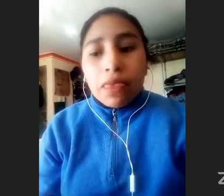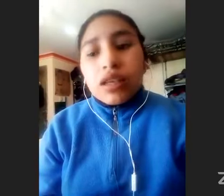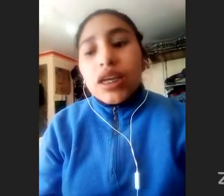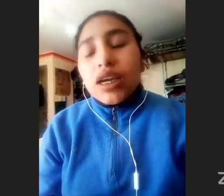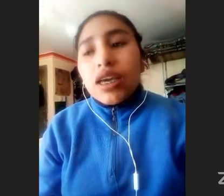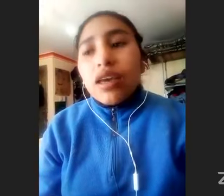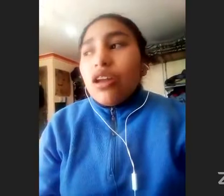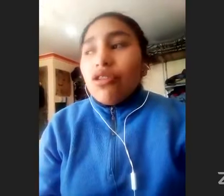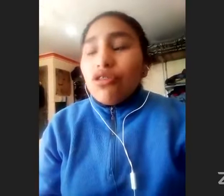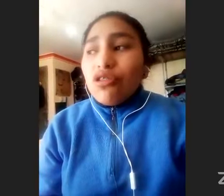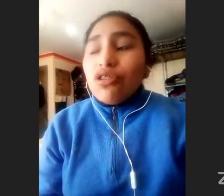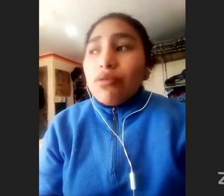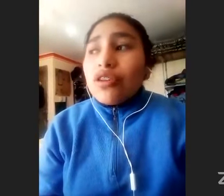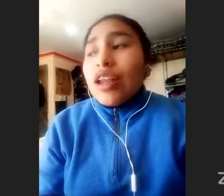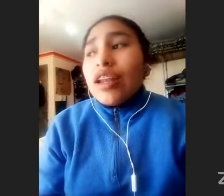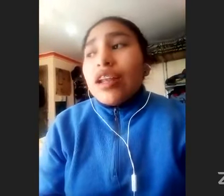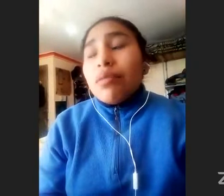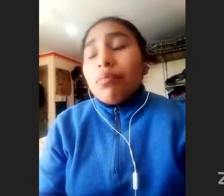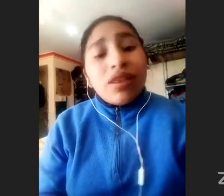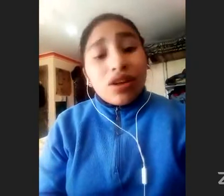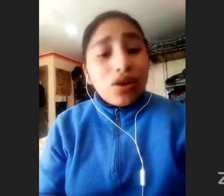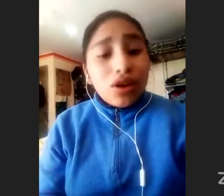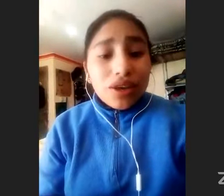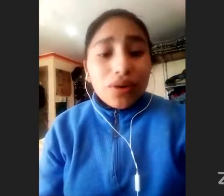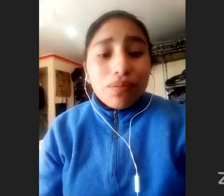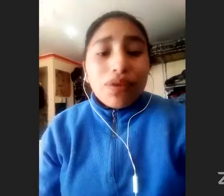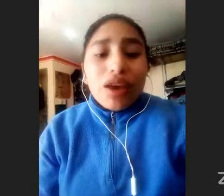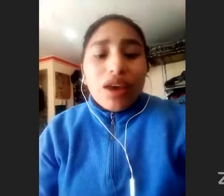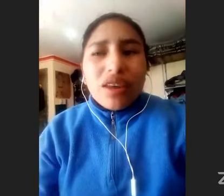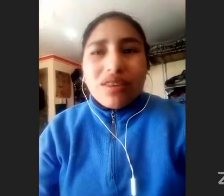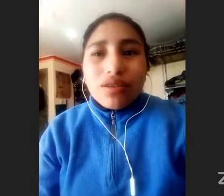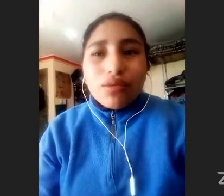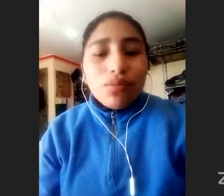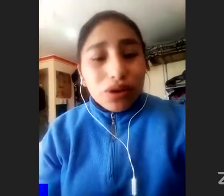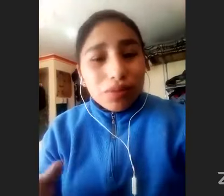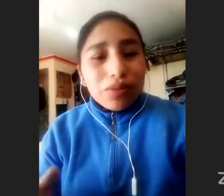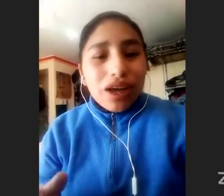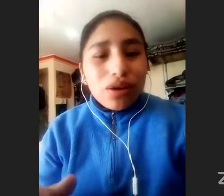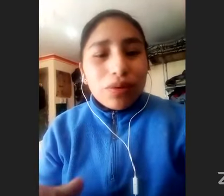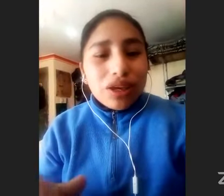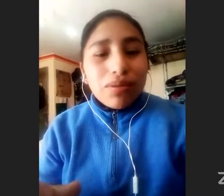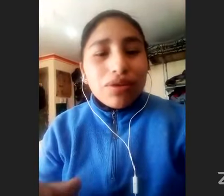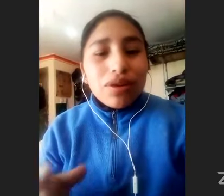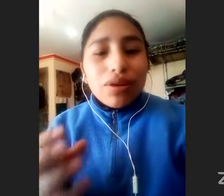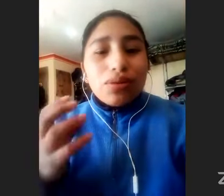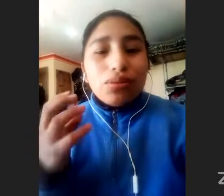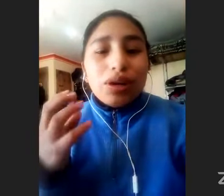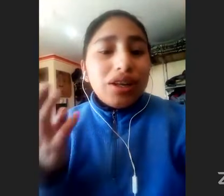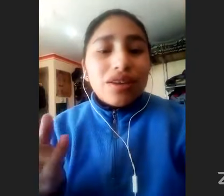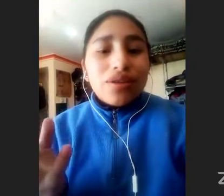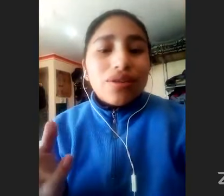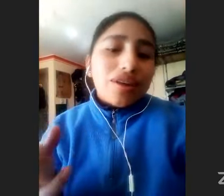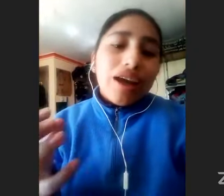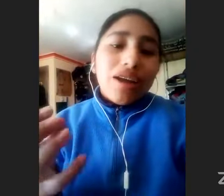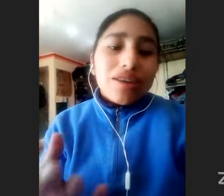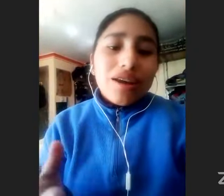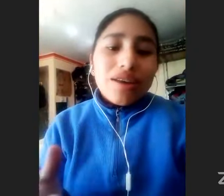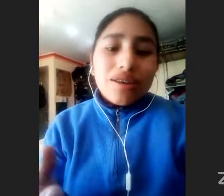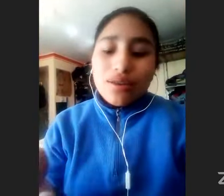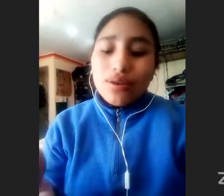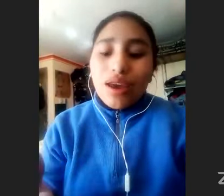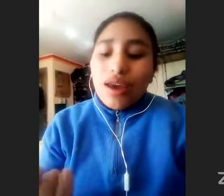ya que nosotros vemos que en el tema del colegio es un poco complicado no porque llevamos temas humanísticos o sea